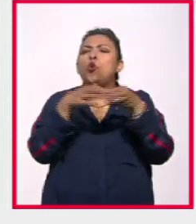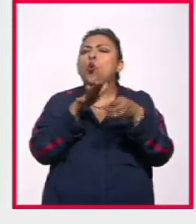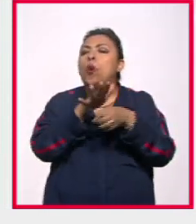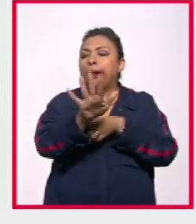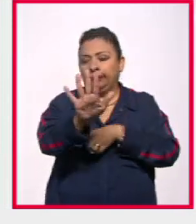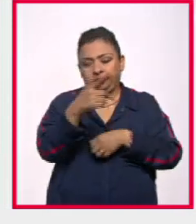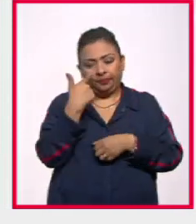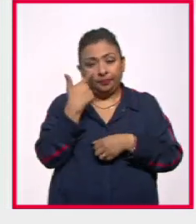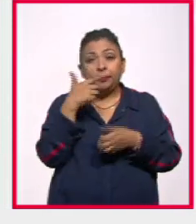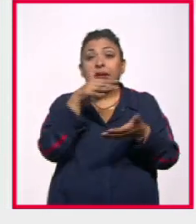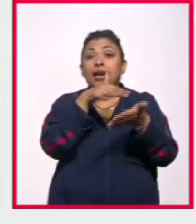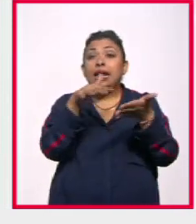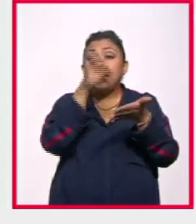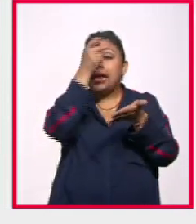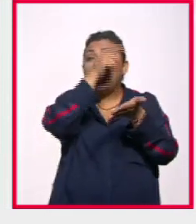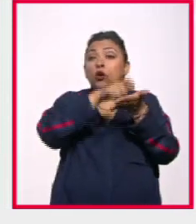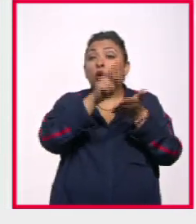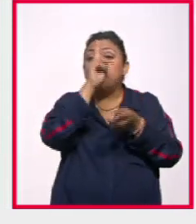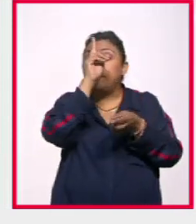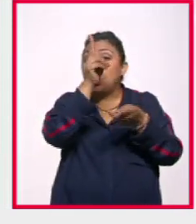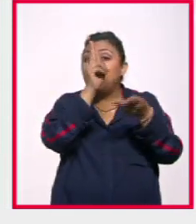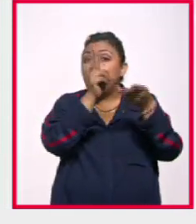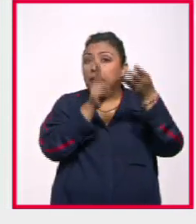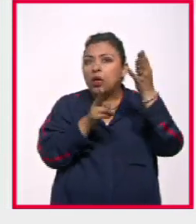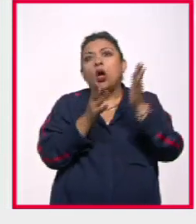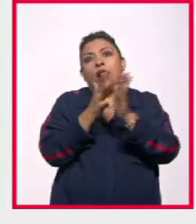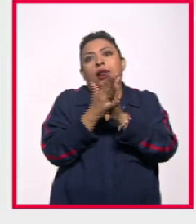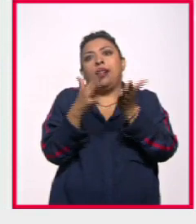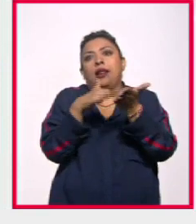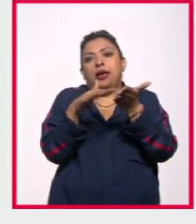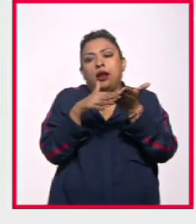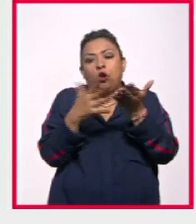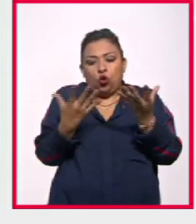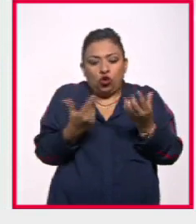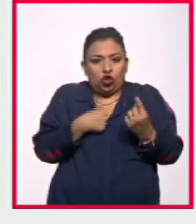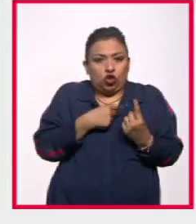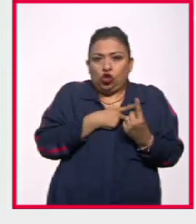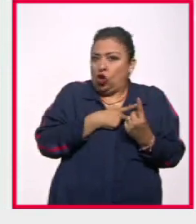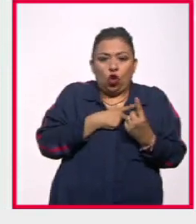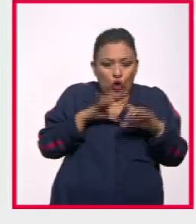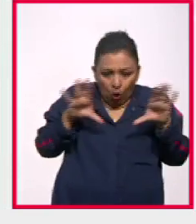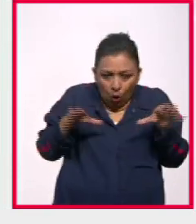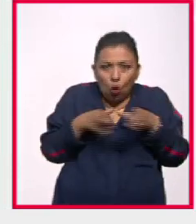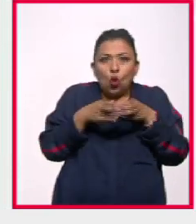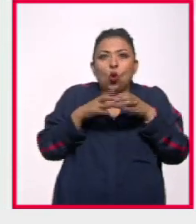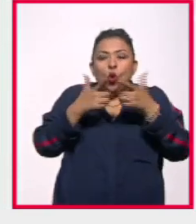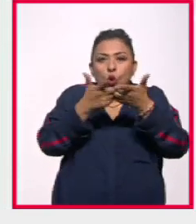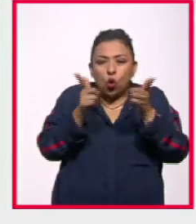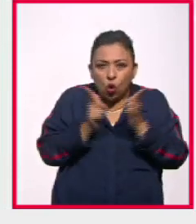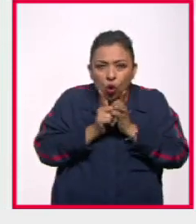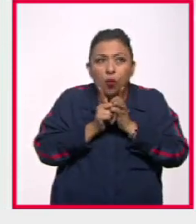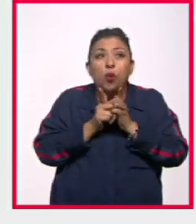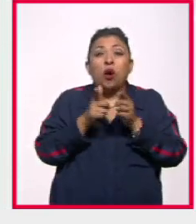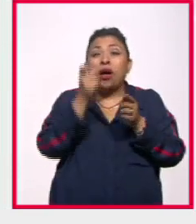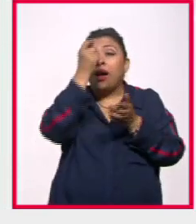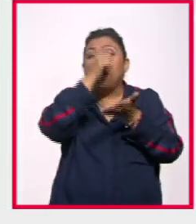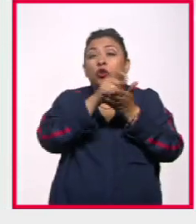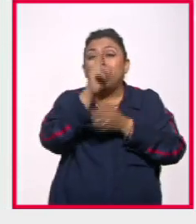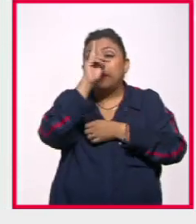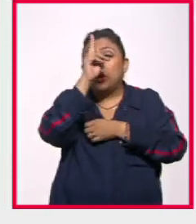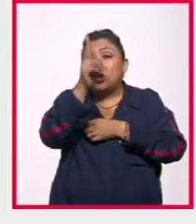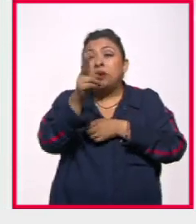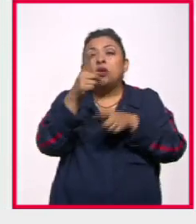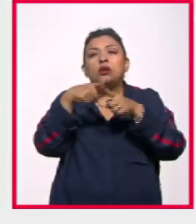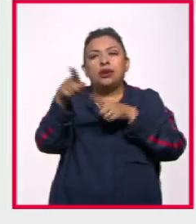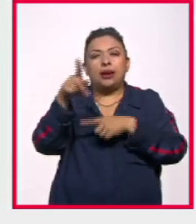Bueno, leer los autores vedados y sobre todo leerlos colectivamente en grupos, los autores vedados por